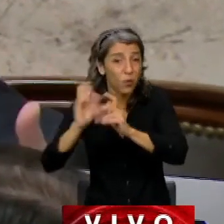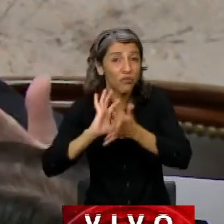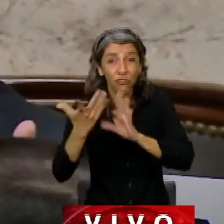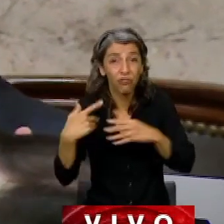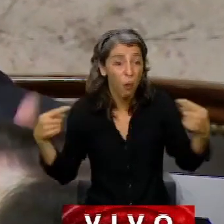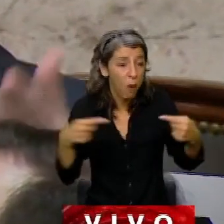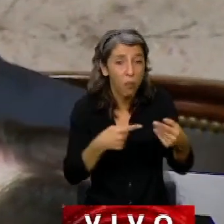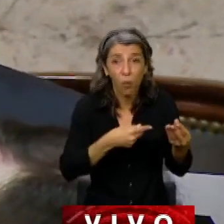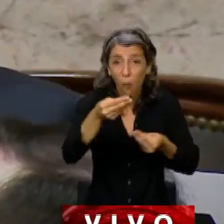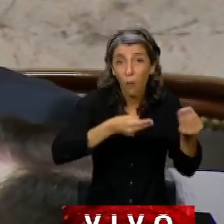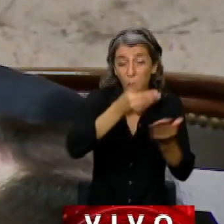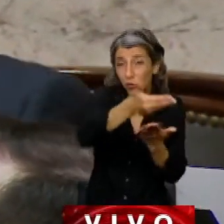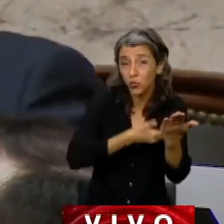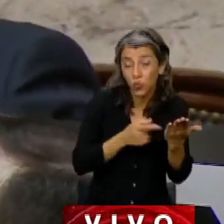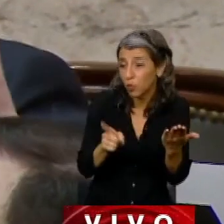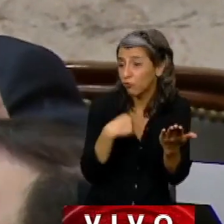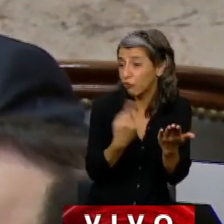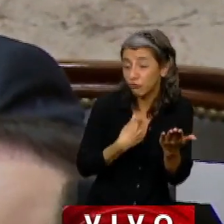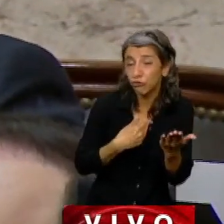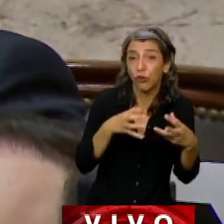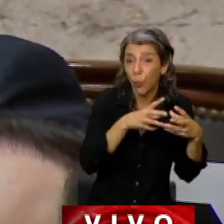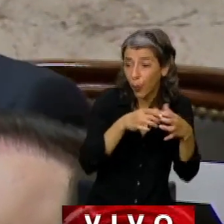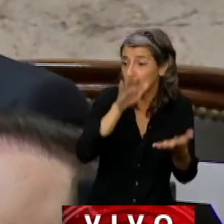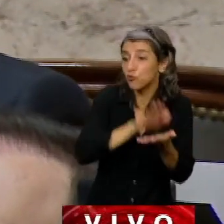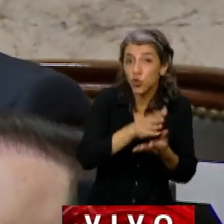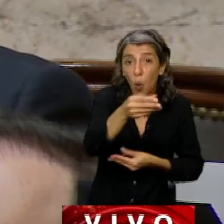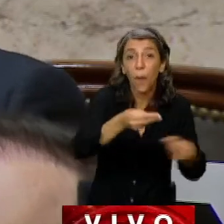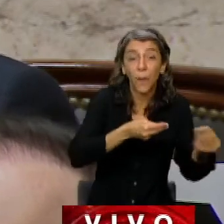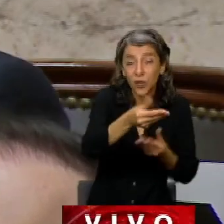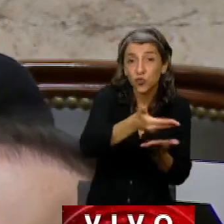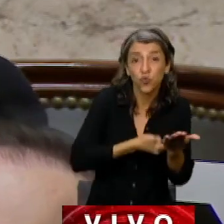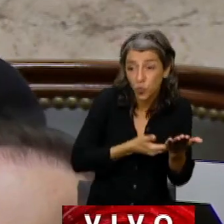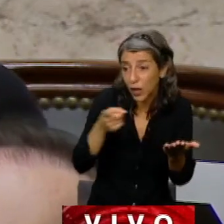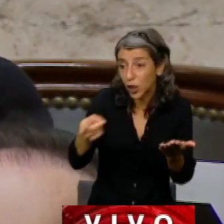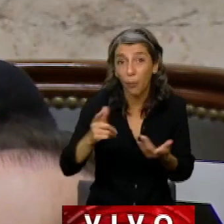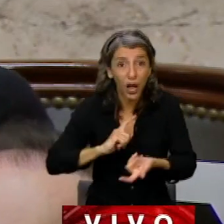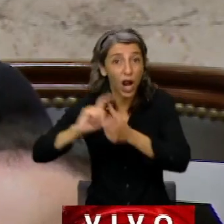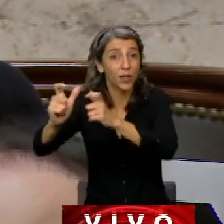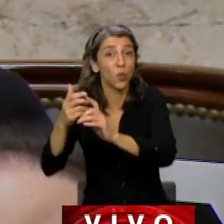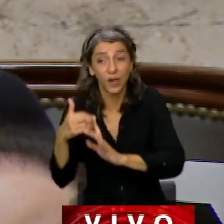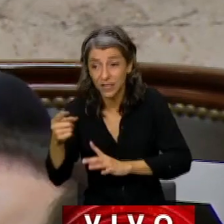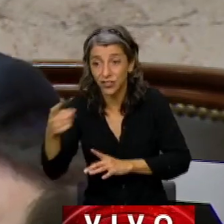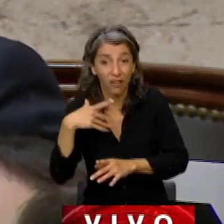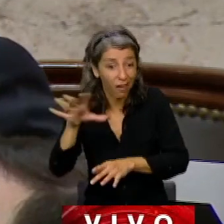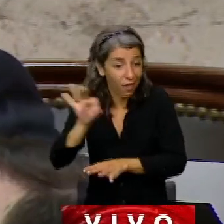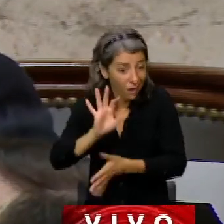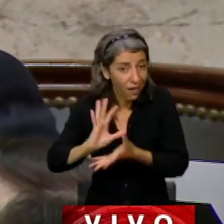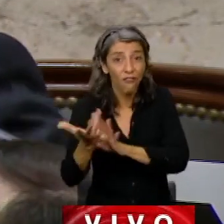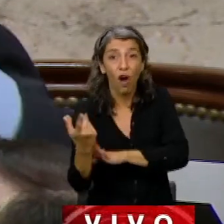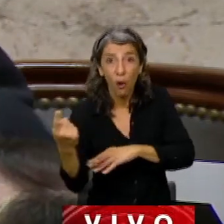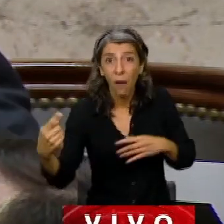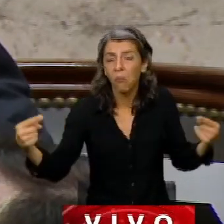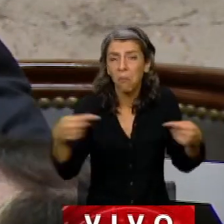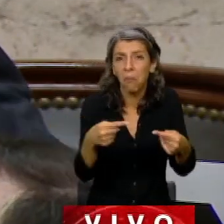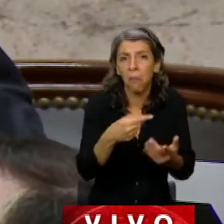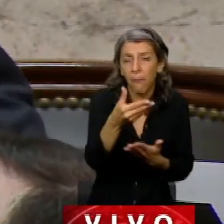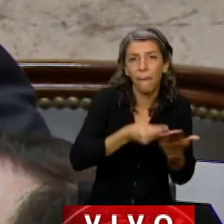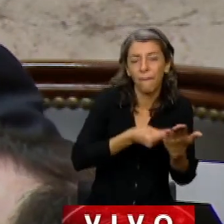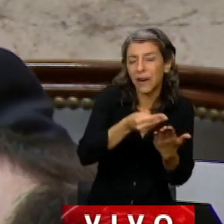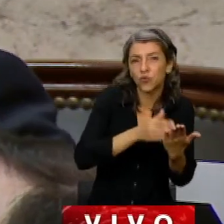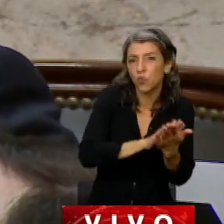una discusión por el presupuesto, una herramienta que lo viola. Verdaderamente esto es dantesco. Por eso, con todas